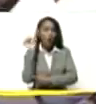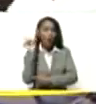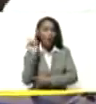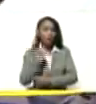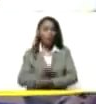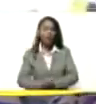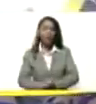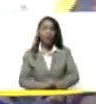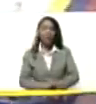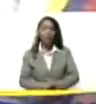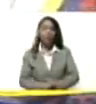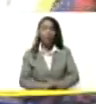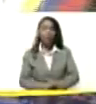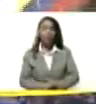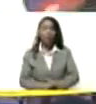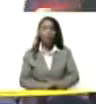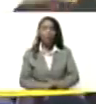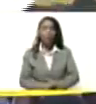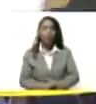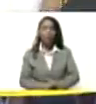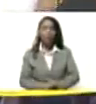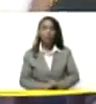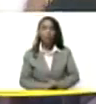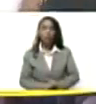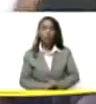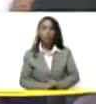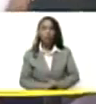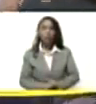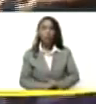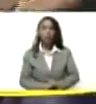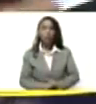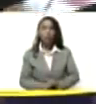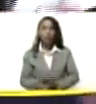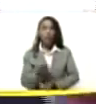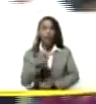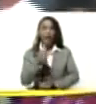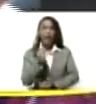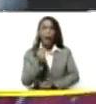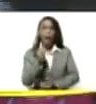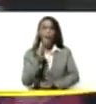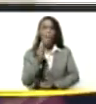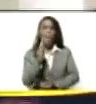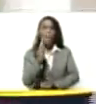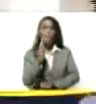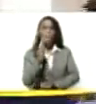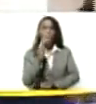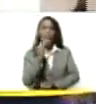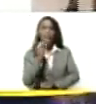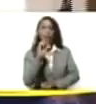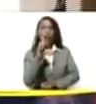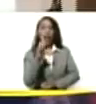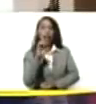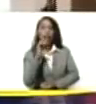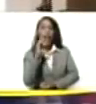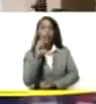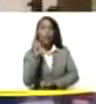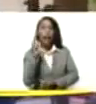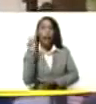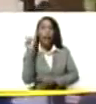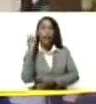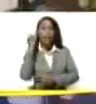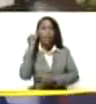comprometí ante la oposición a no nombrar más protector y no voy a nombrar más protector en ningún estado que los gobernadores asuman sus funciones plenamente